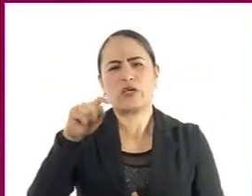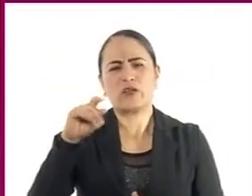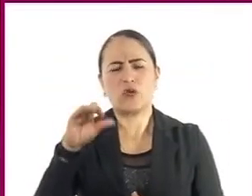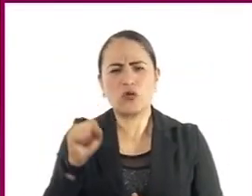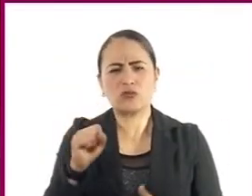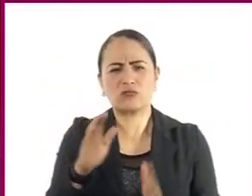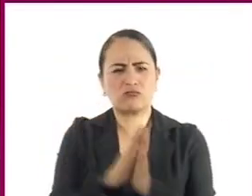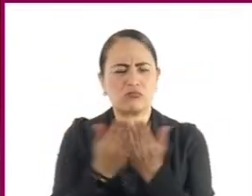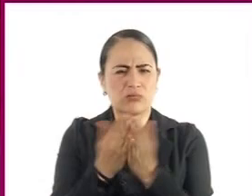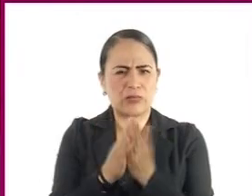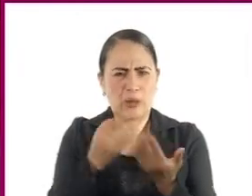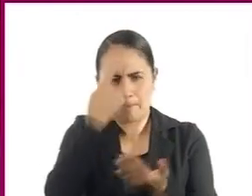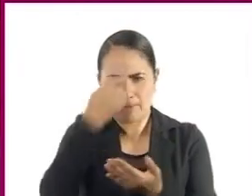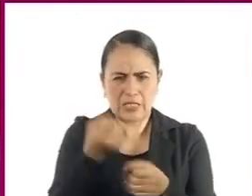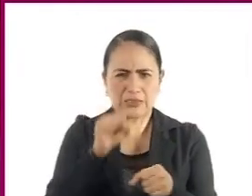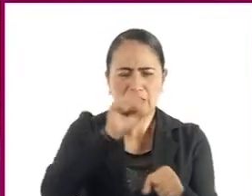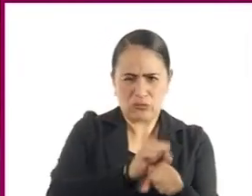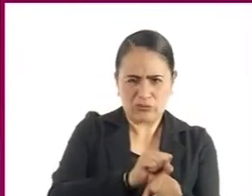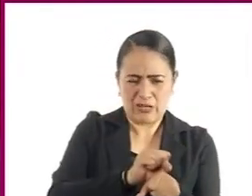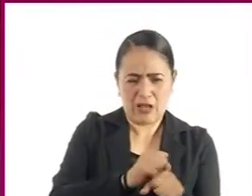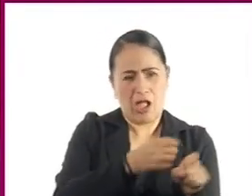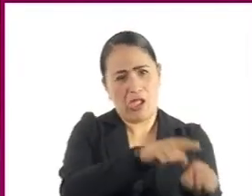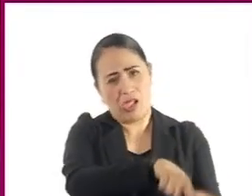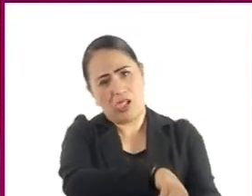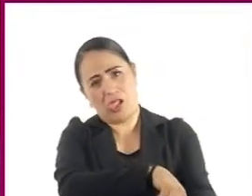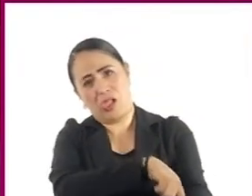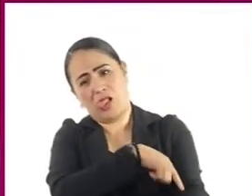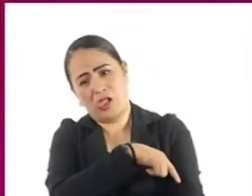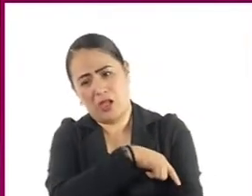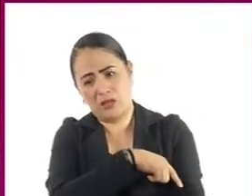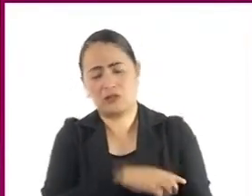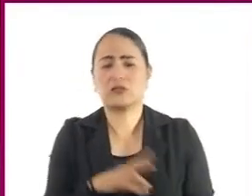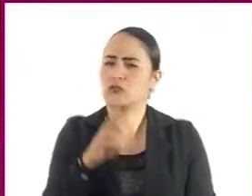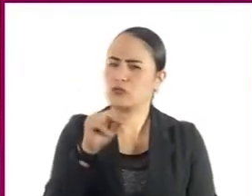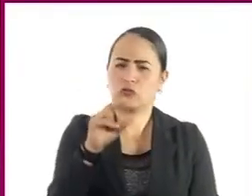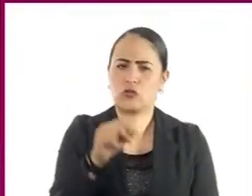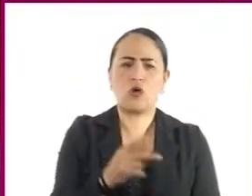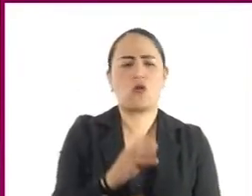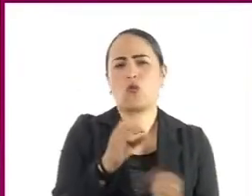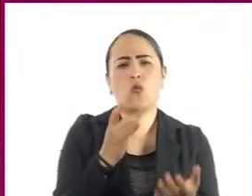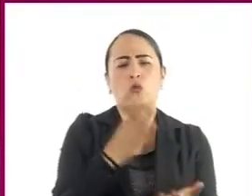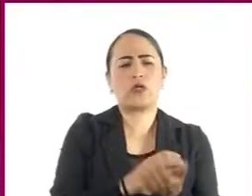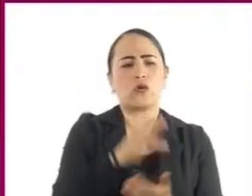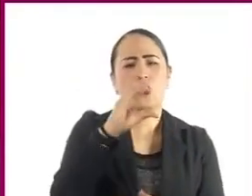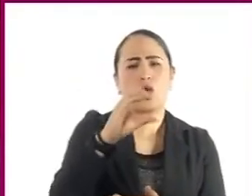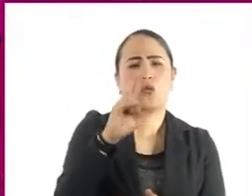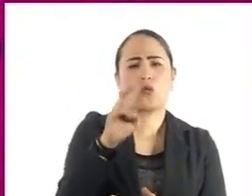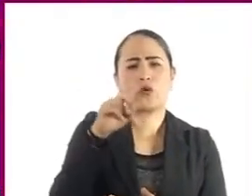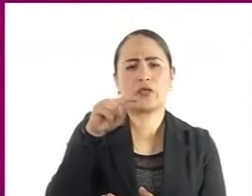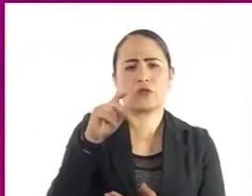cortos para secundaria? Es una oración compleja, cuando debemos de decir, cuentos cortos.